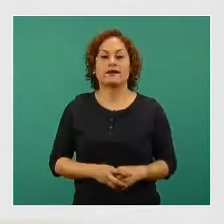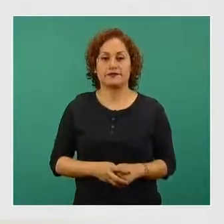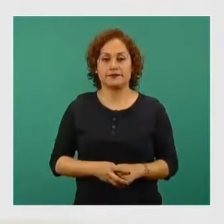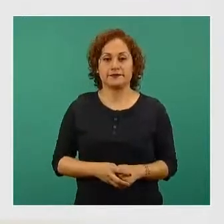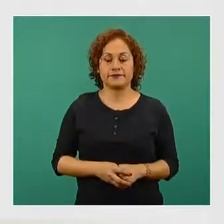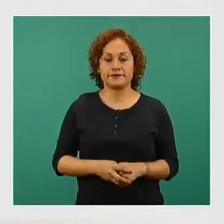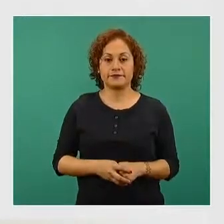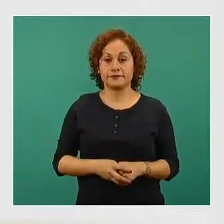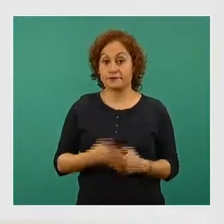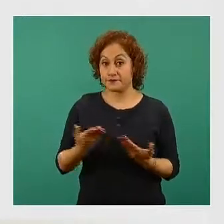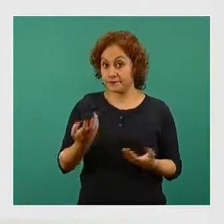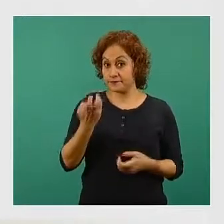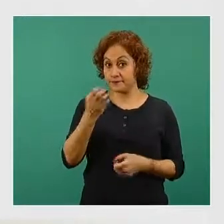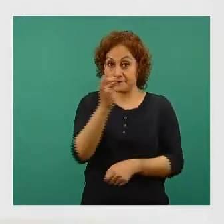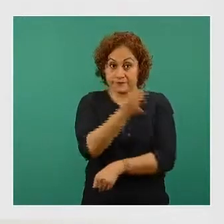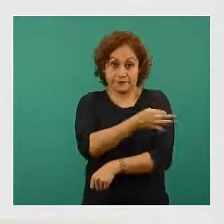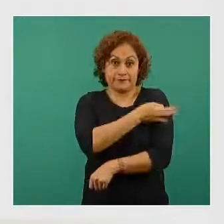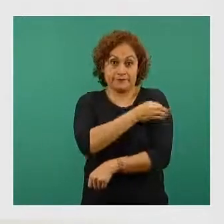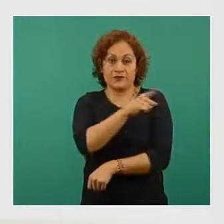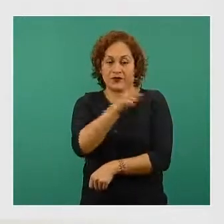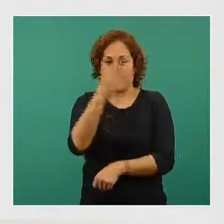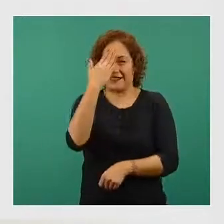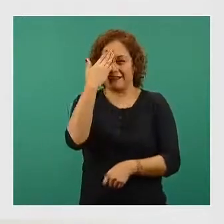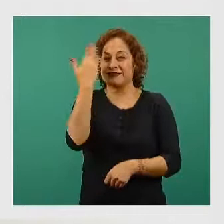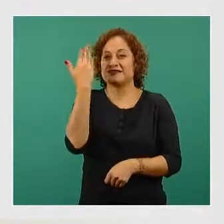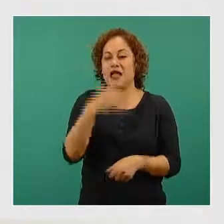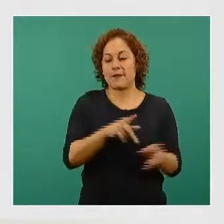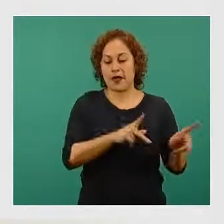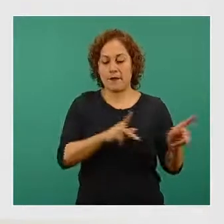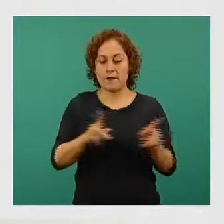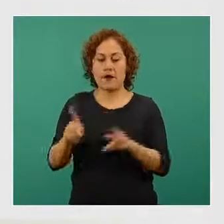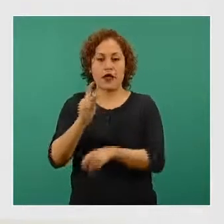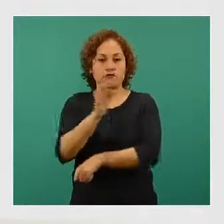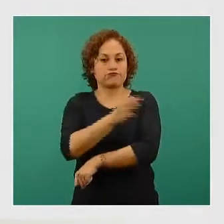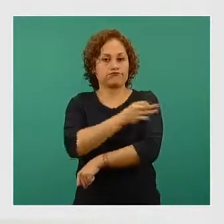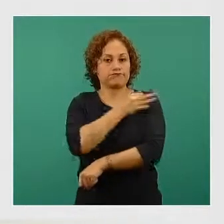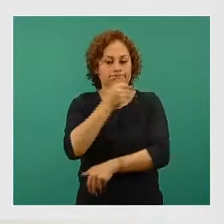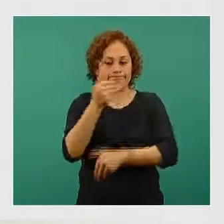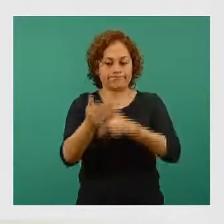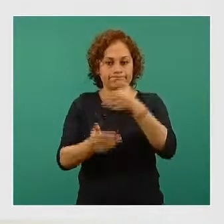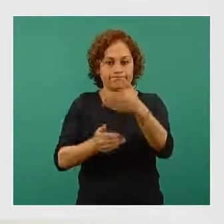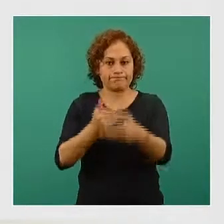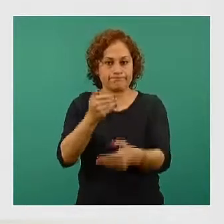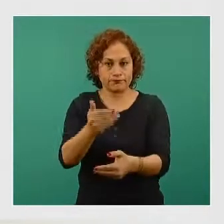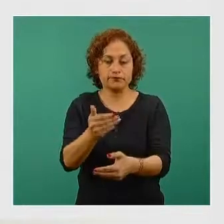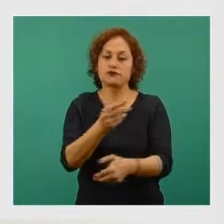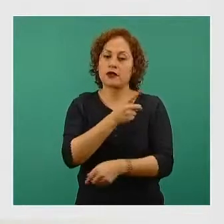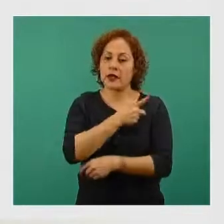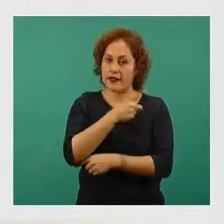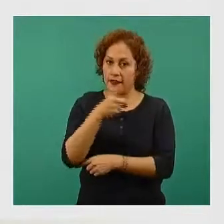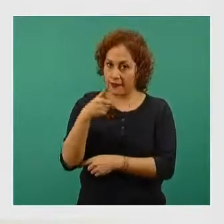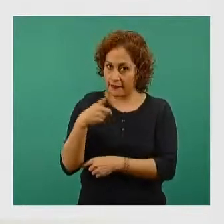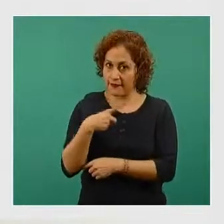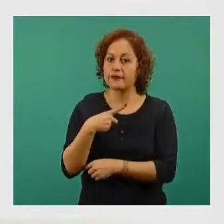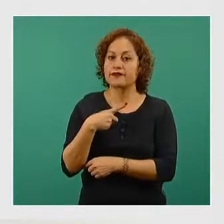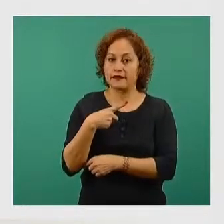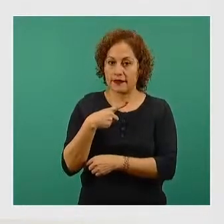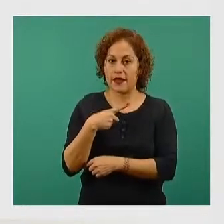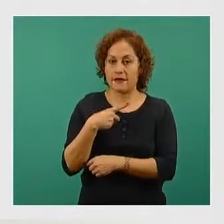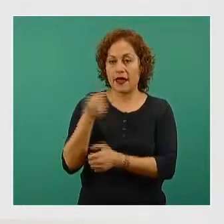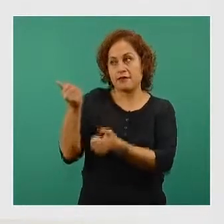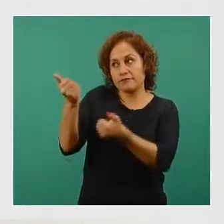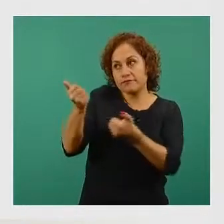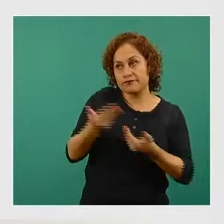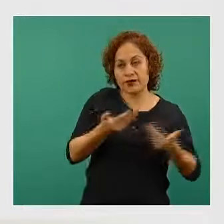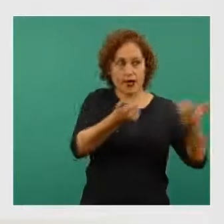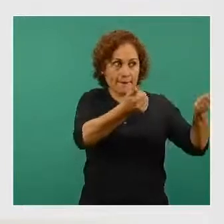de Vacunación. Recordemos que para que la estrategia pueda seguir avanzando, obviamente se necesita de tener las vacunas